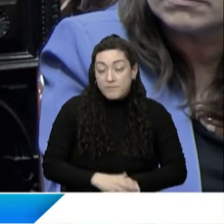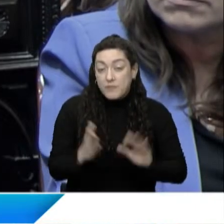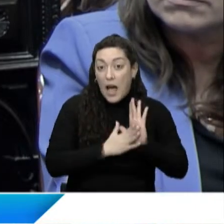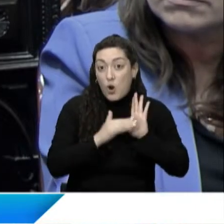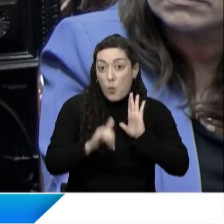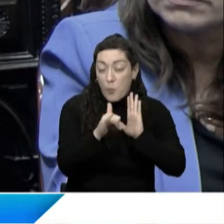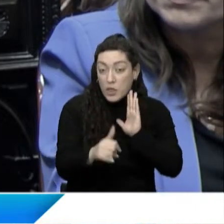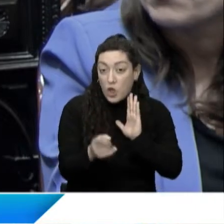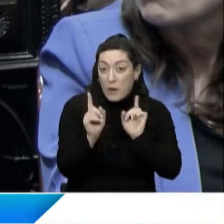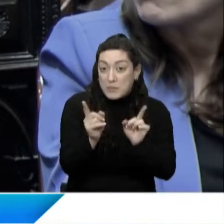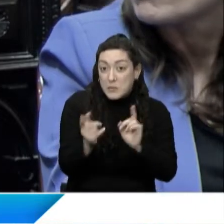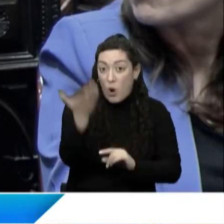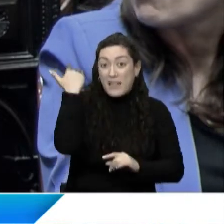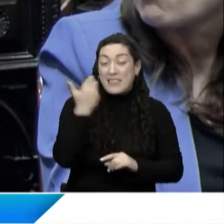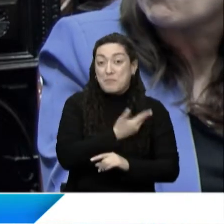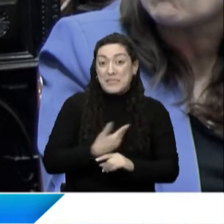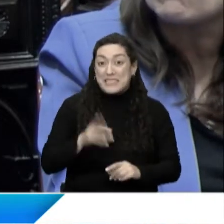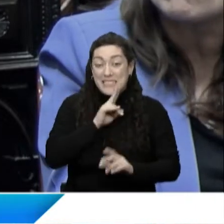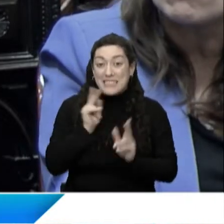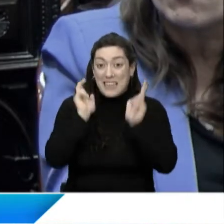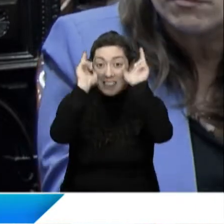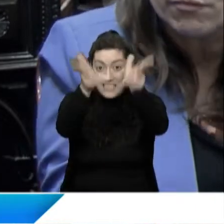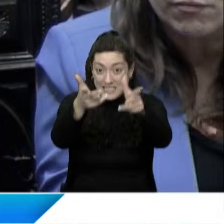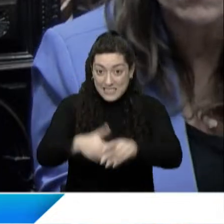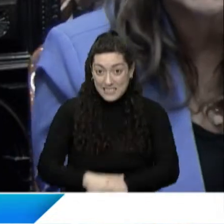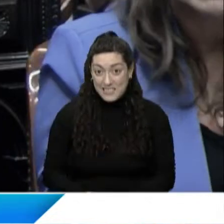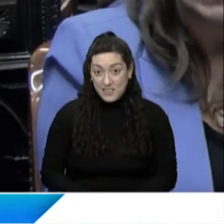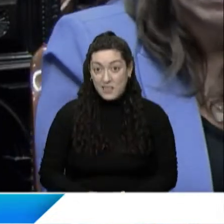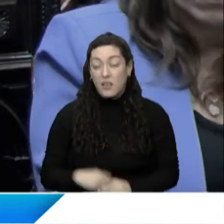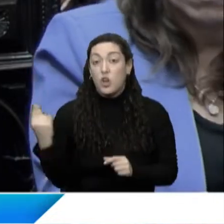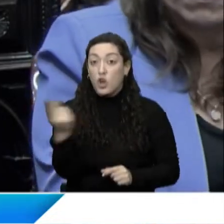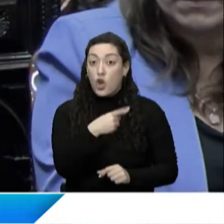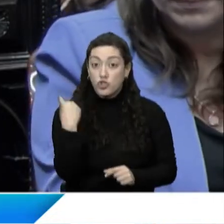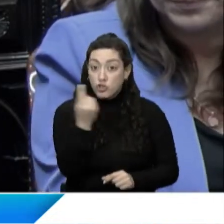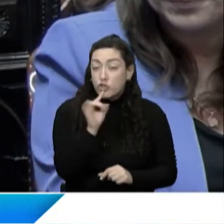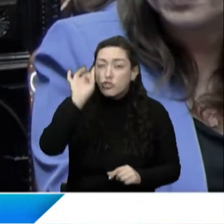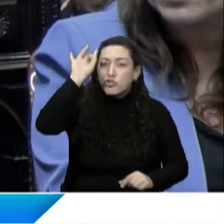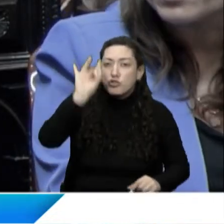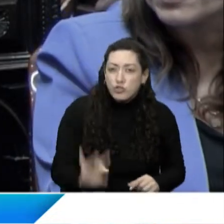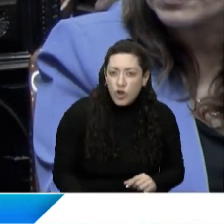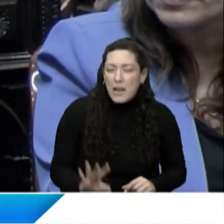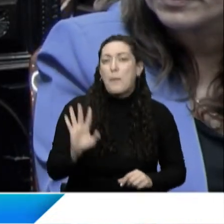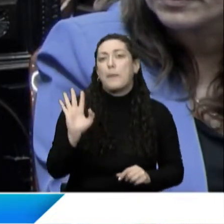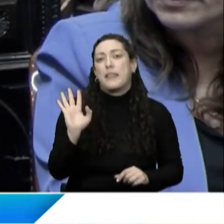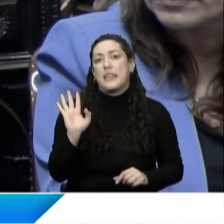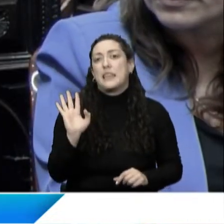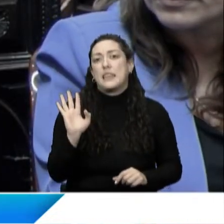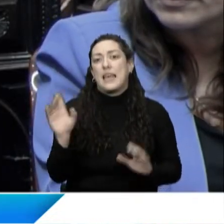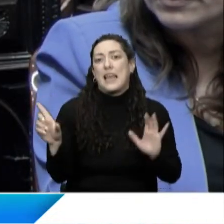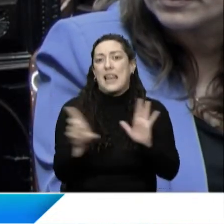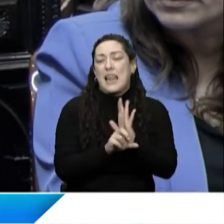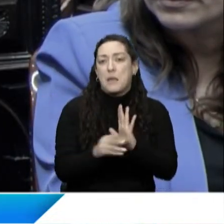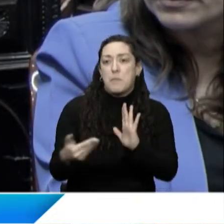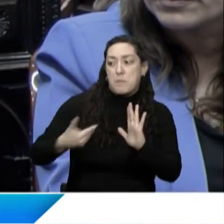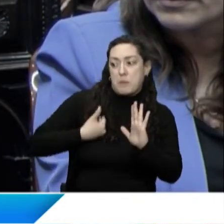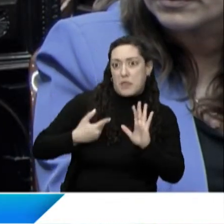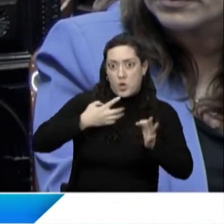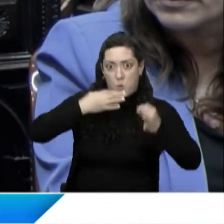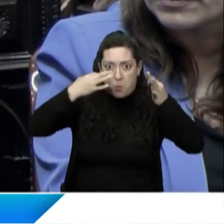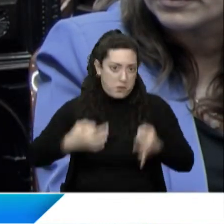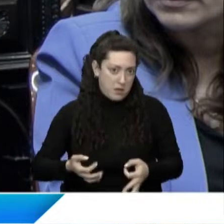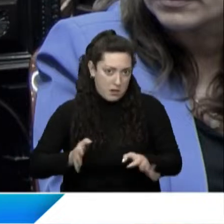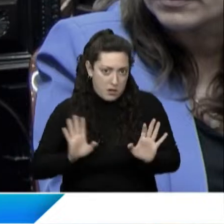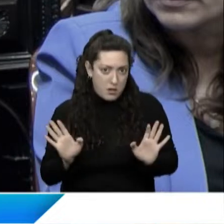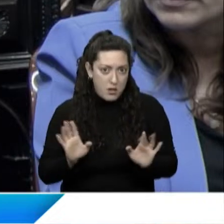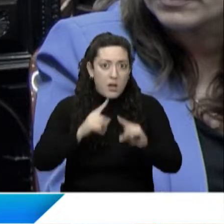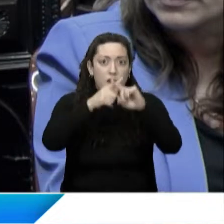que anteriormente expresaba, Presidenta. Nosotros estamos simplemente cumplimentando lo que la ley nos exige. La fórmula